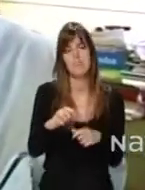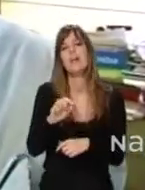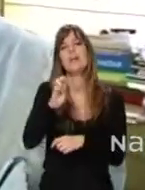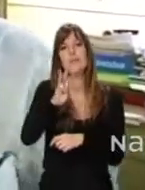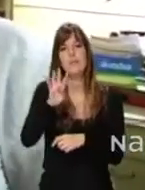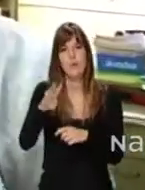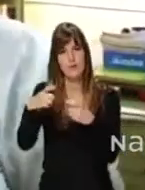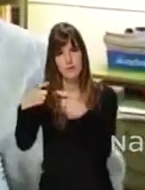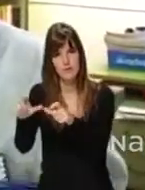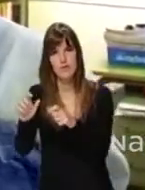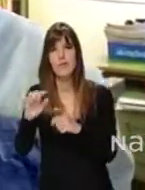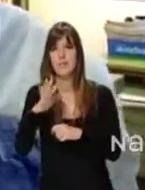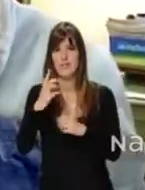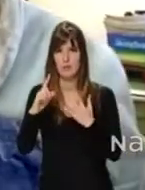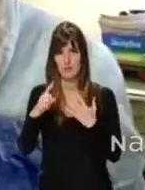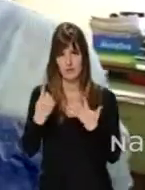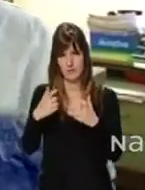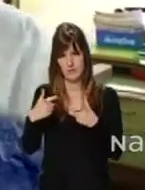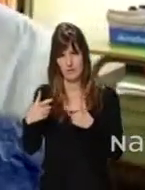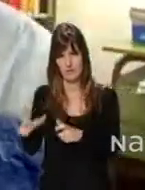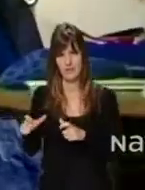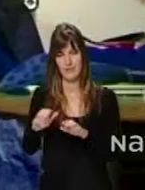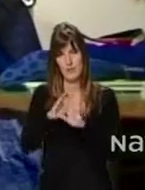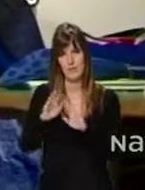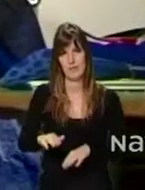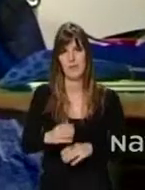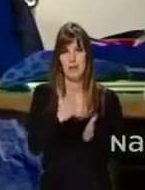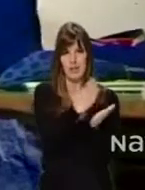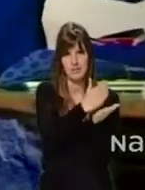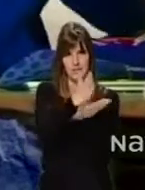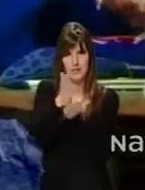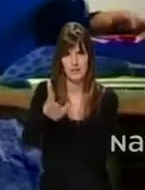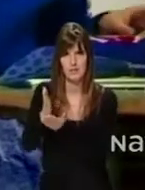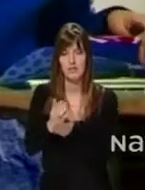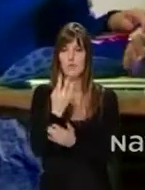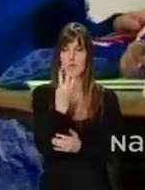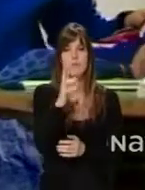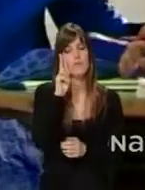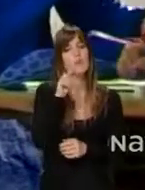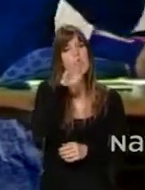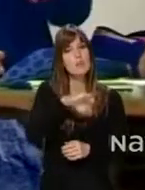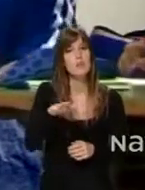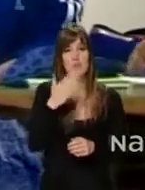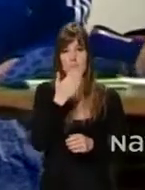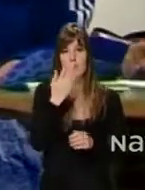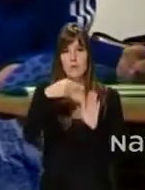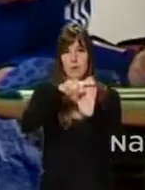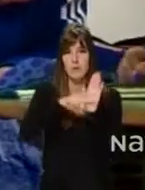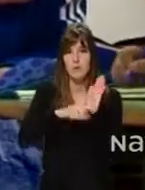en otra. Y quinto y sexto en la última clase. Hemos tenido aumento de matrícula. Con lo